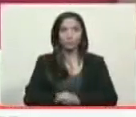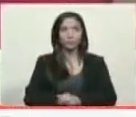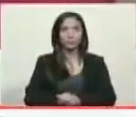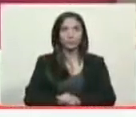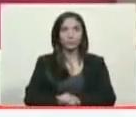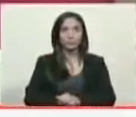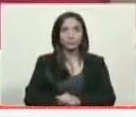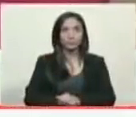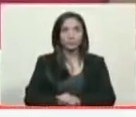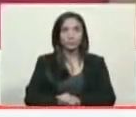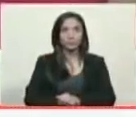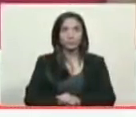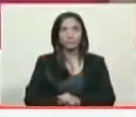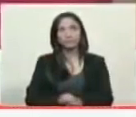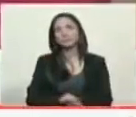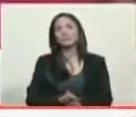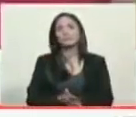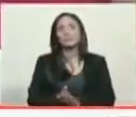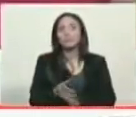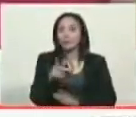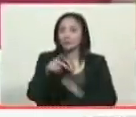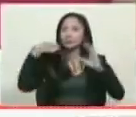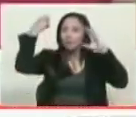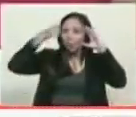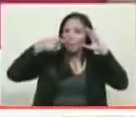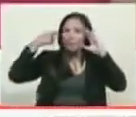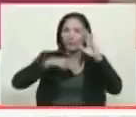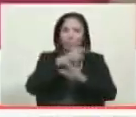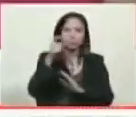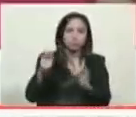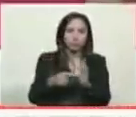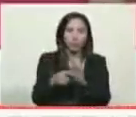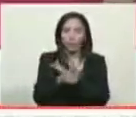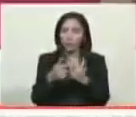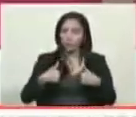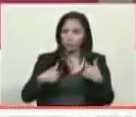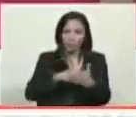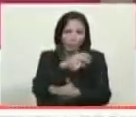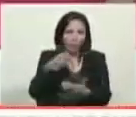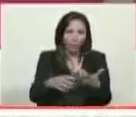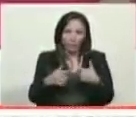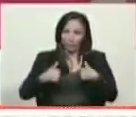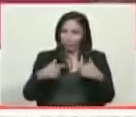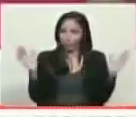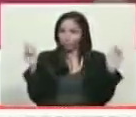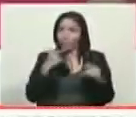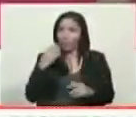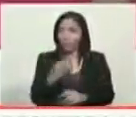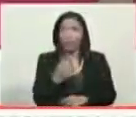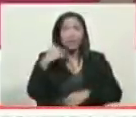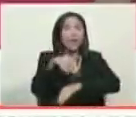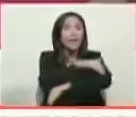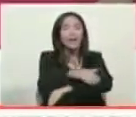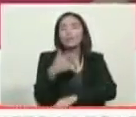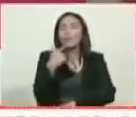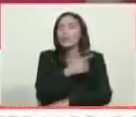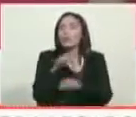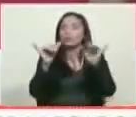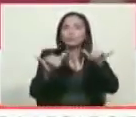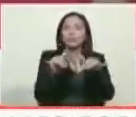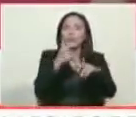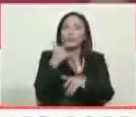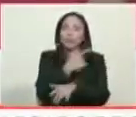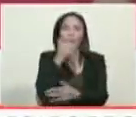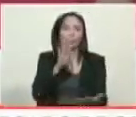Entiendan bien. Si él grabó eso, yo no tengo problema. Lo que yo dije ahí, lo digo en la calle. Lo digo